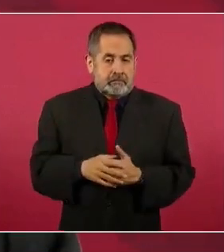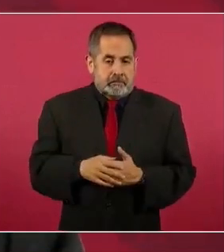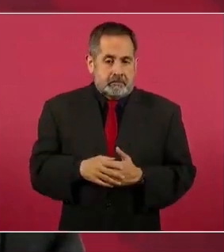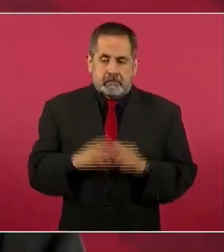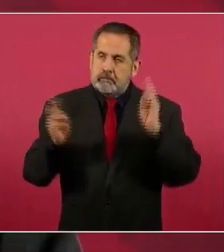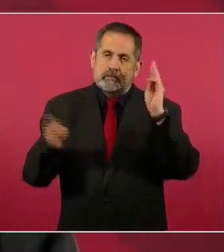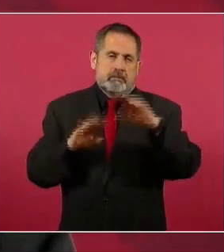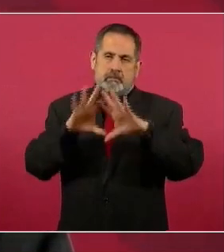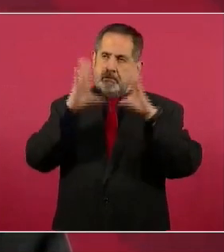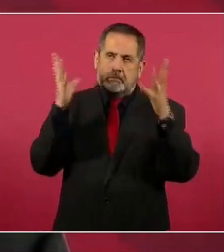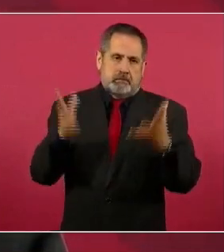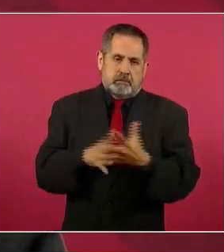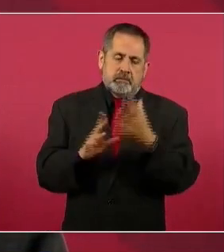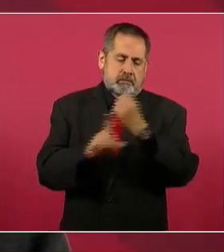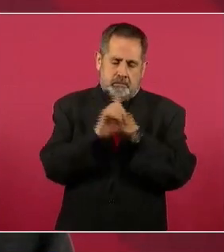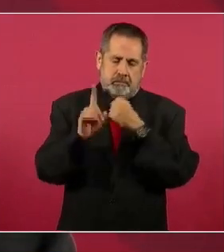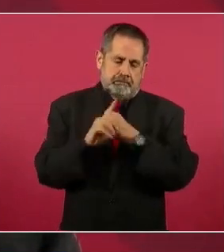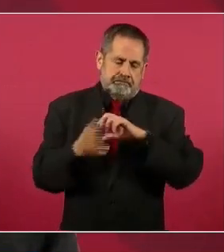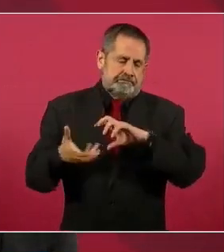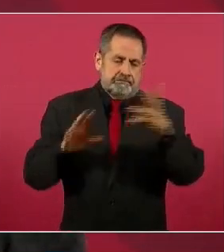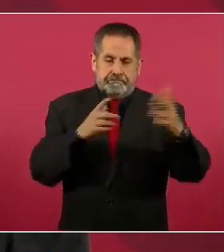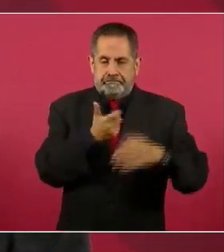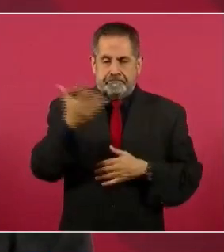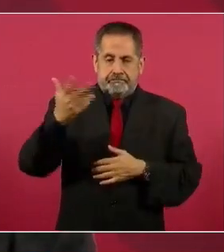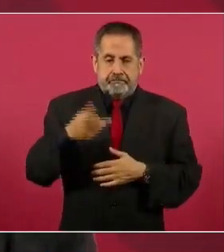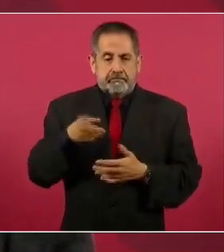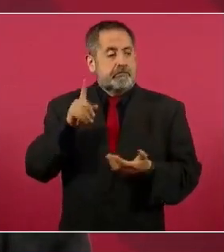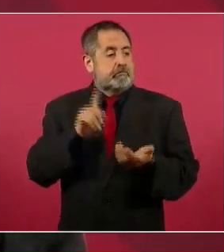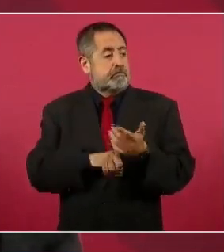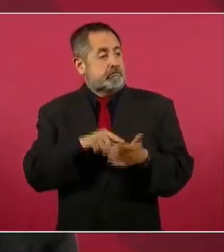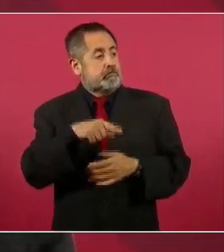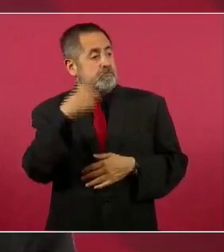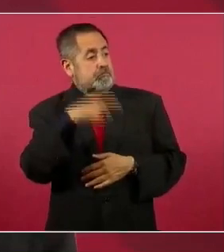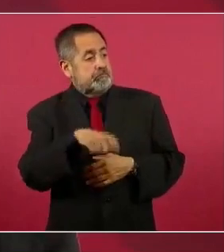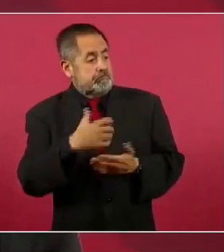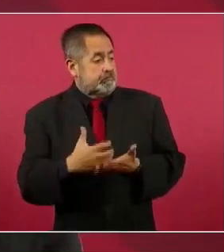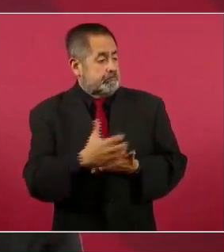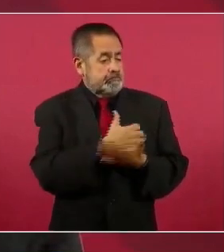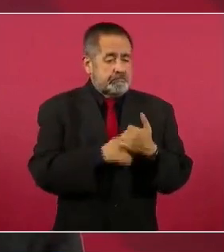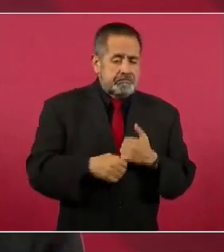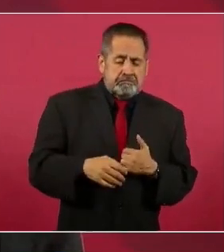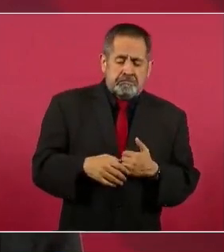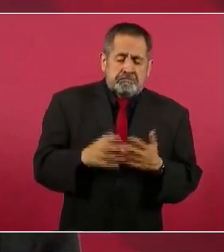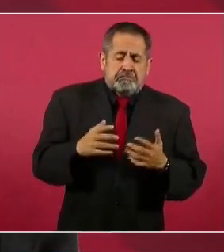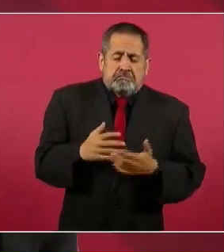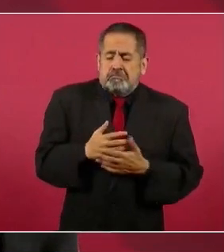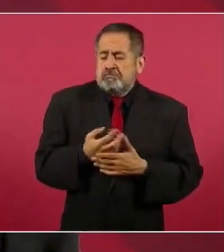afecta a todos, desde luego, pero el que tiene más ingresos